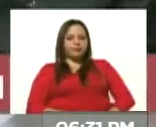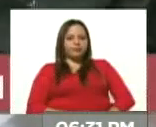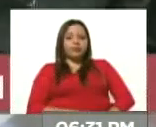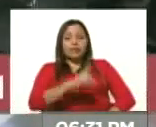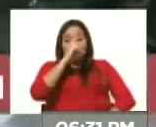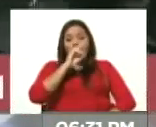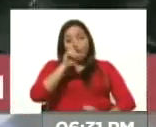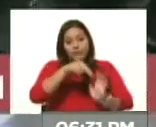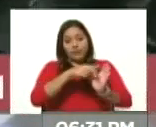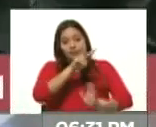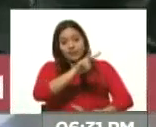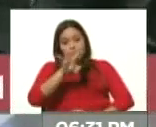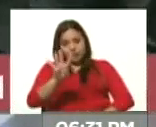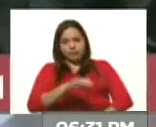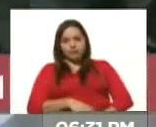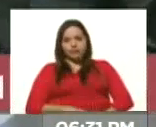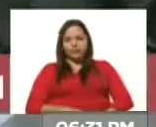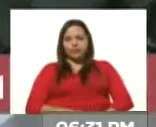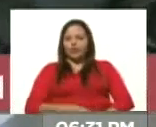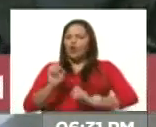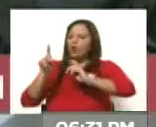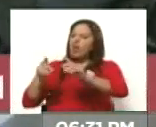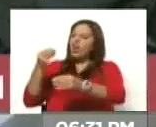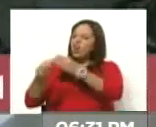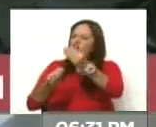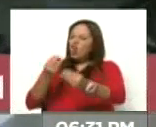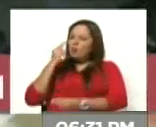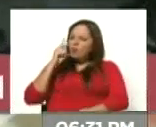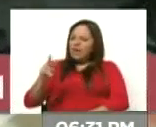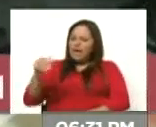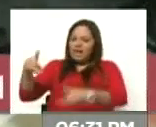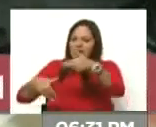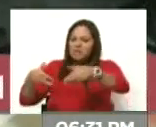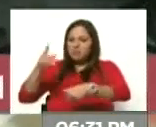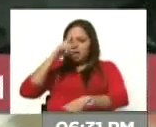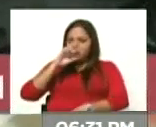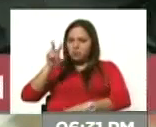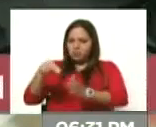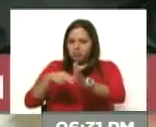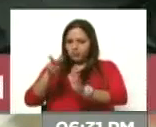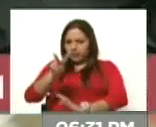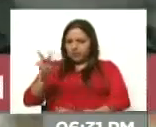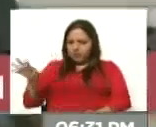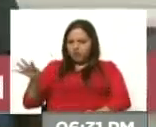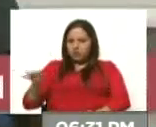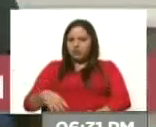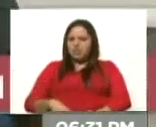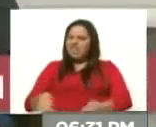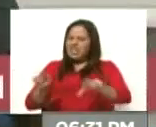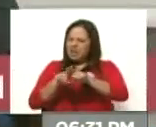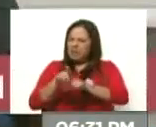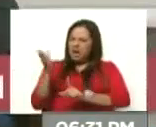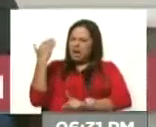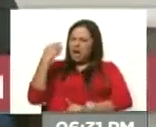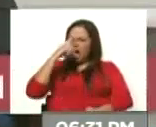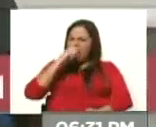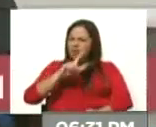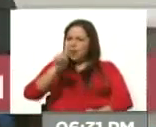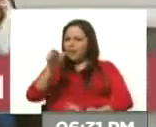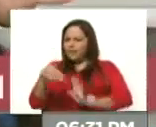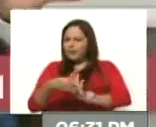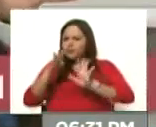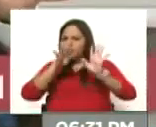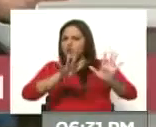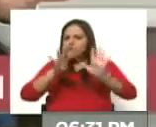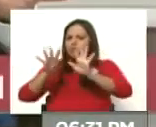2024 cómo ve usted la elección del 2024 como la que tuvimos en el año 1993 en la cual el voto se